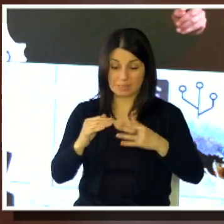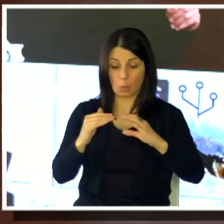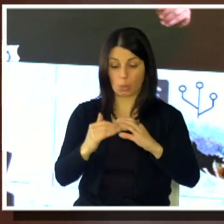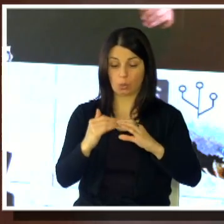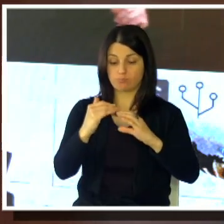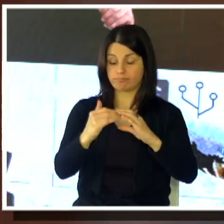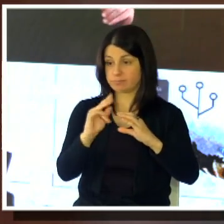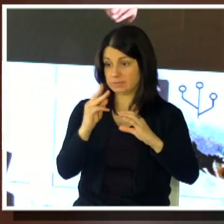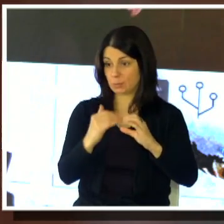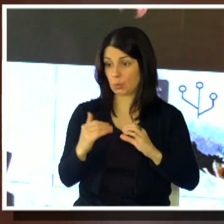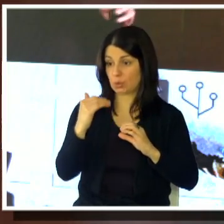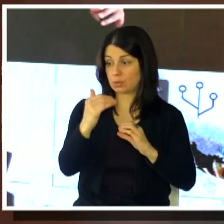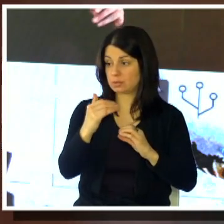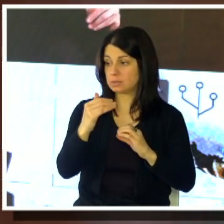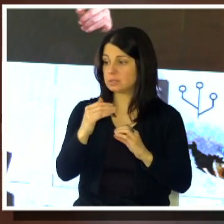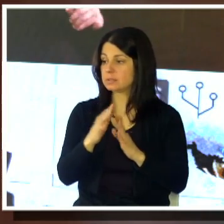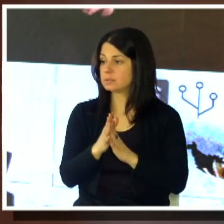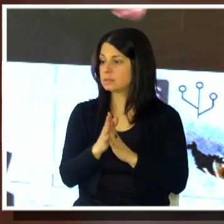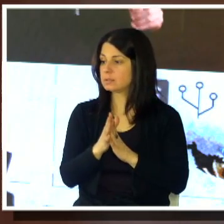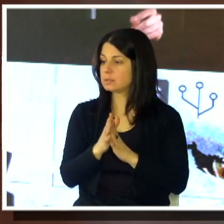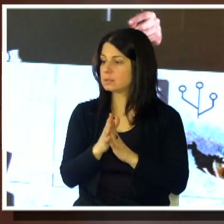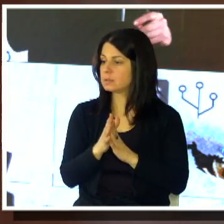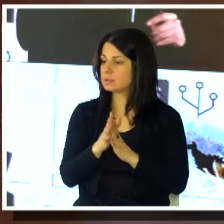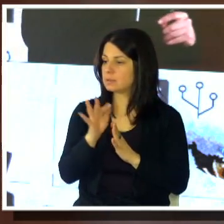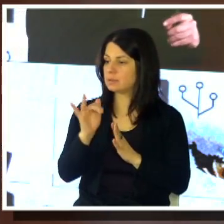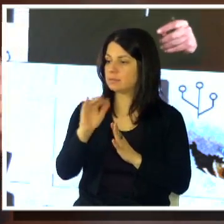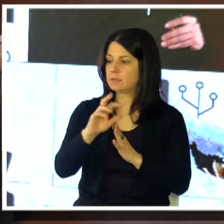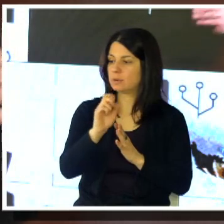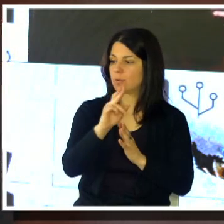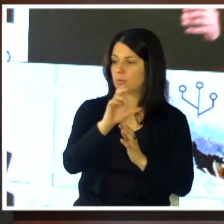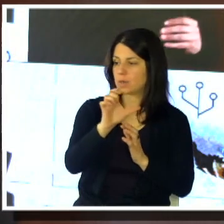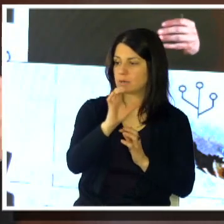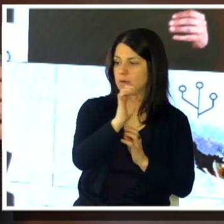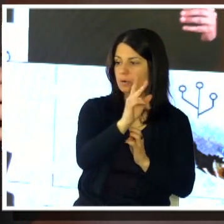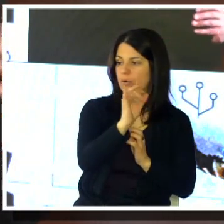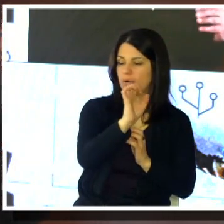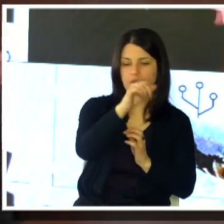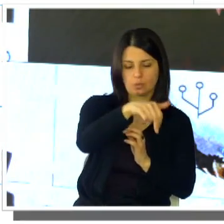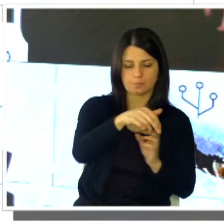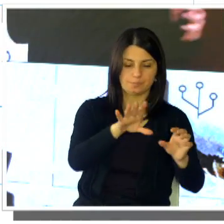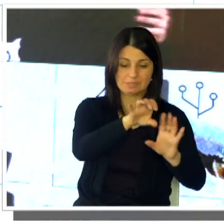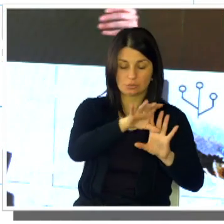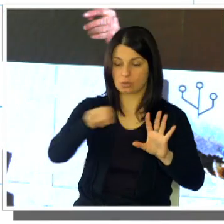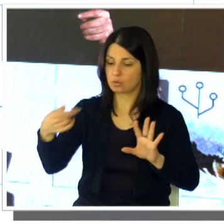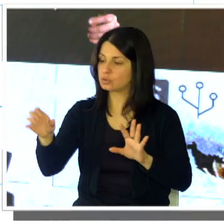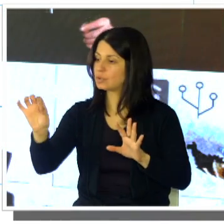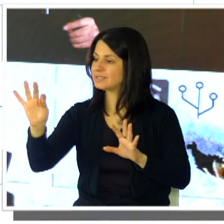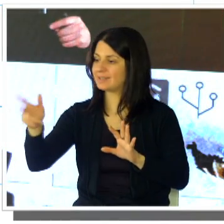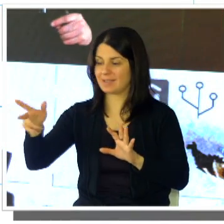tenemos el firmware de Orion y el STH, ¿no? Estos sensores, en el firmware de Orion